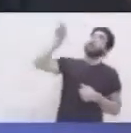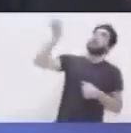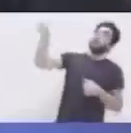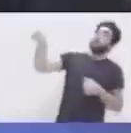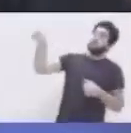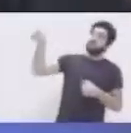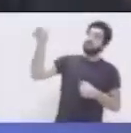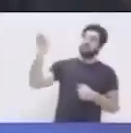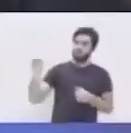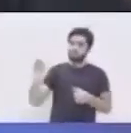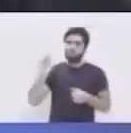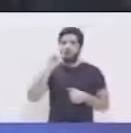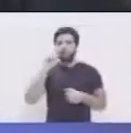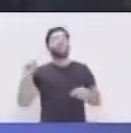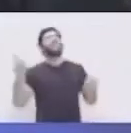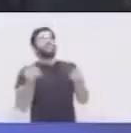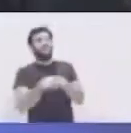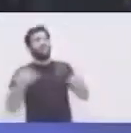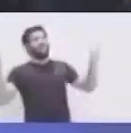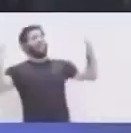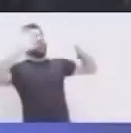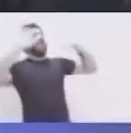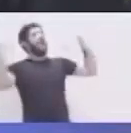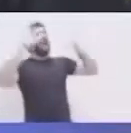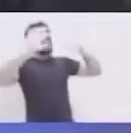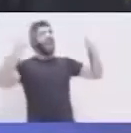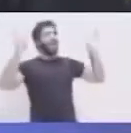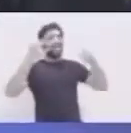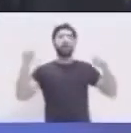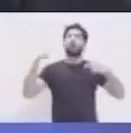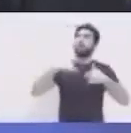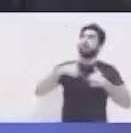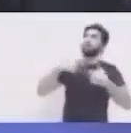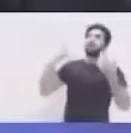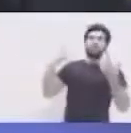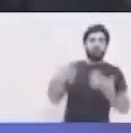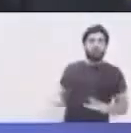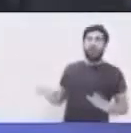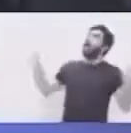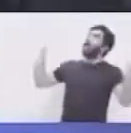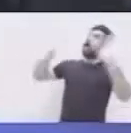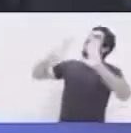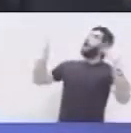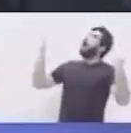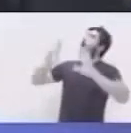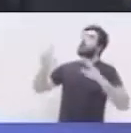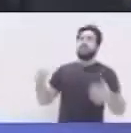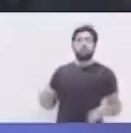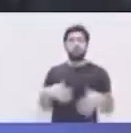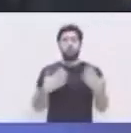niño del otro lado del río estaba saludando a Graciela y Graciela había contestado a ese saludo.